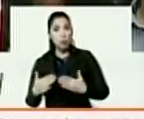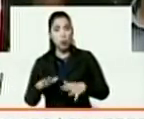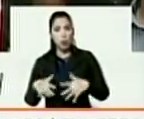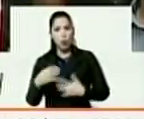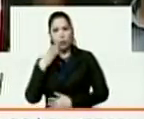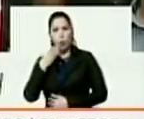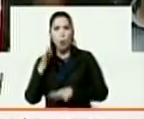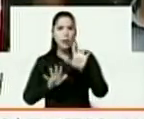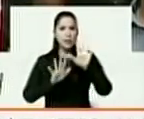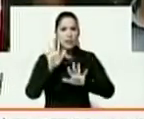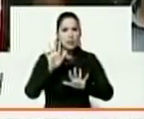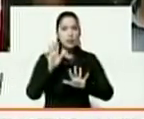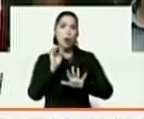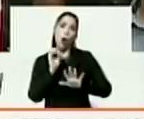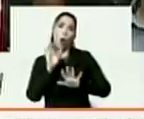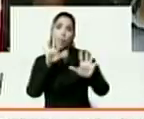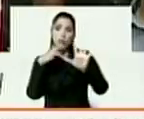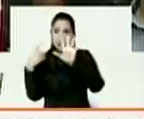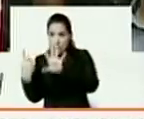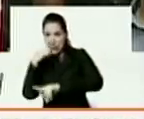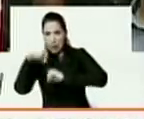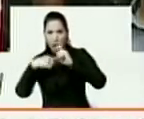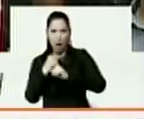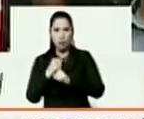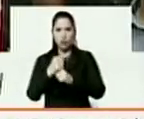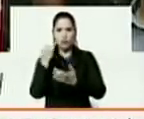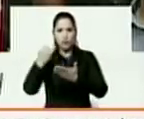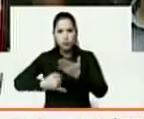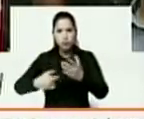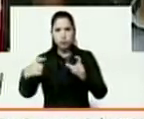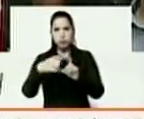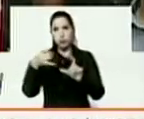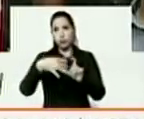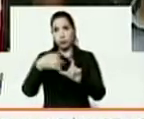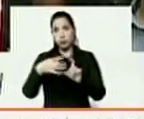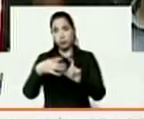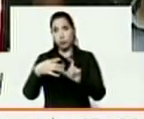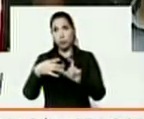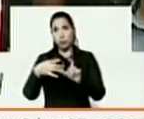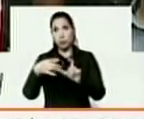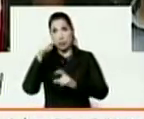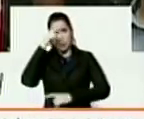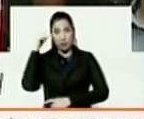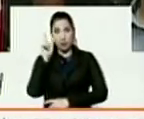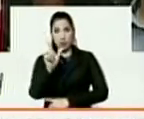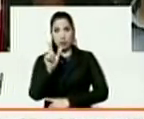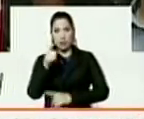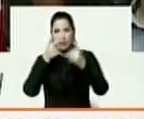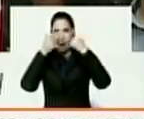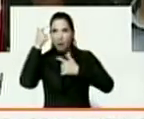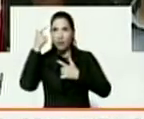joven de 15 años de 16 años se inscribe en el partido de hugo chávez